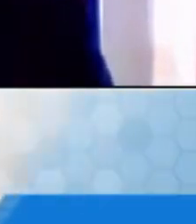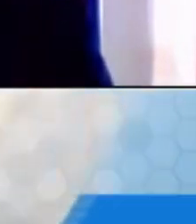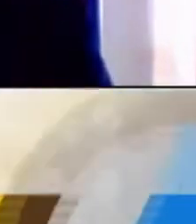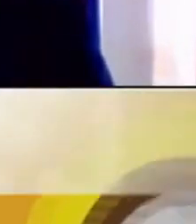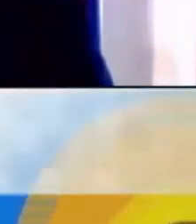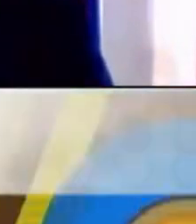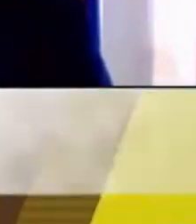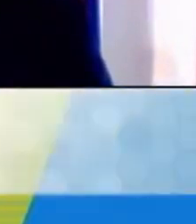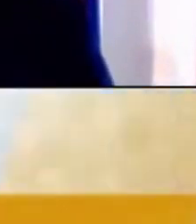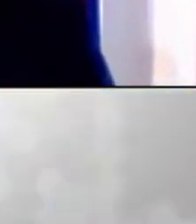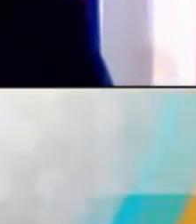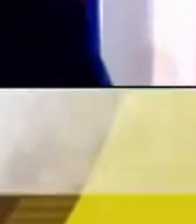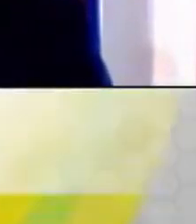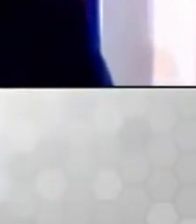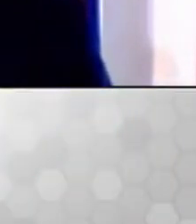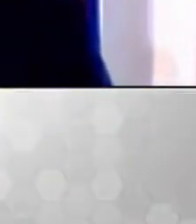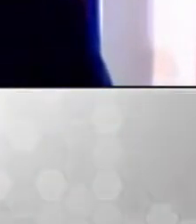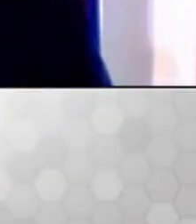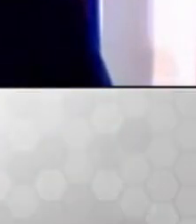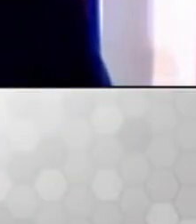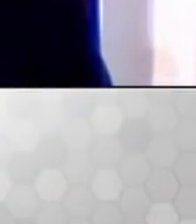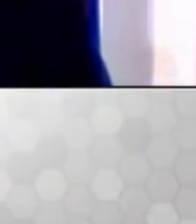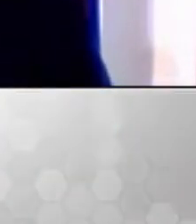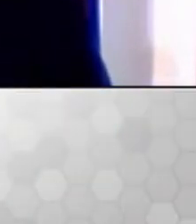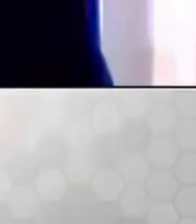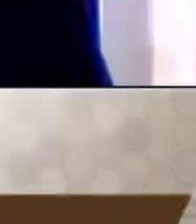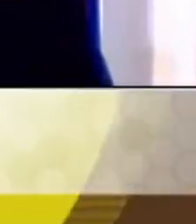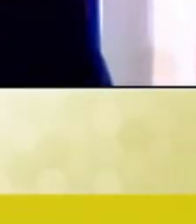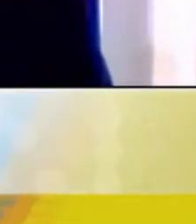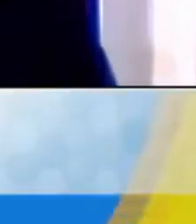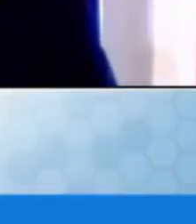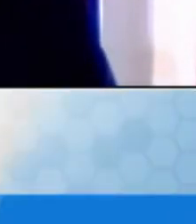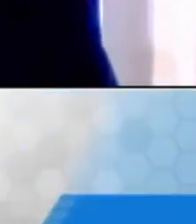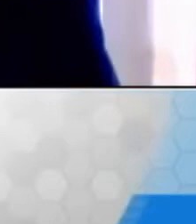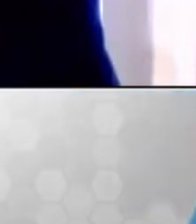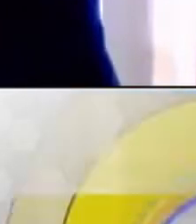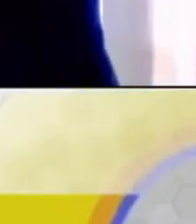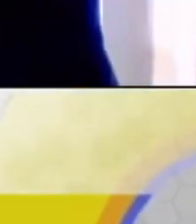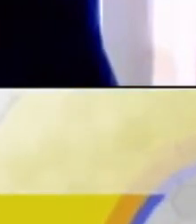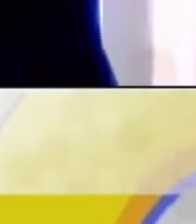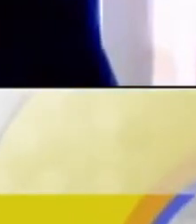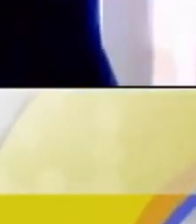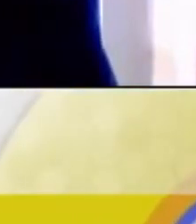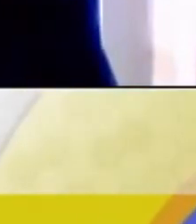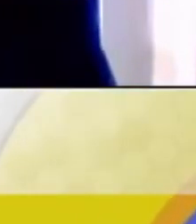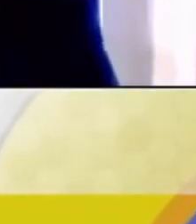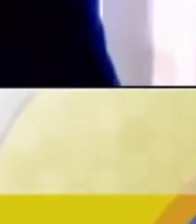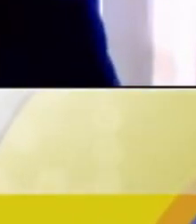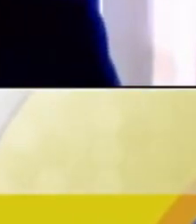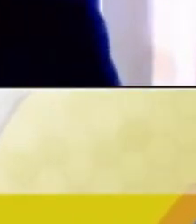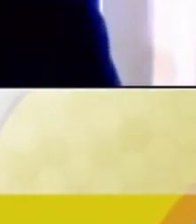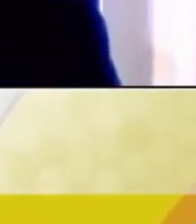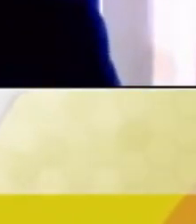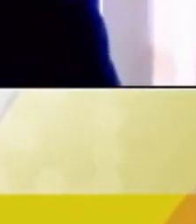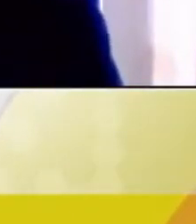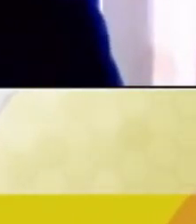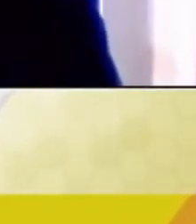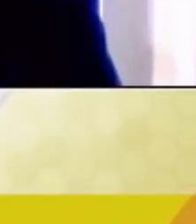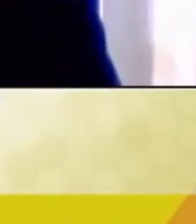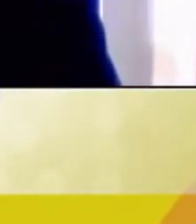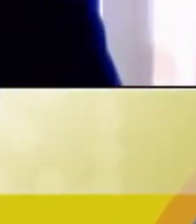Endulcemos el miércoles haciendo un delicioso mousse de cas. Diferentes estados de ánimo. Hoy me